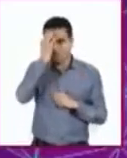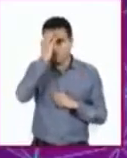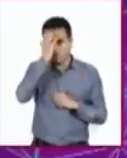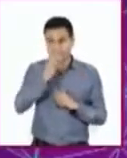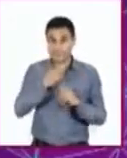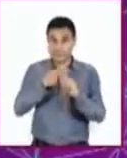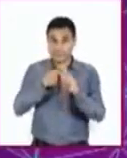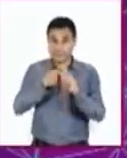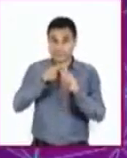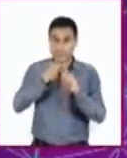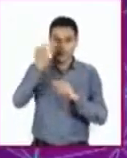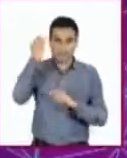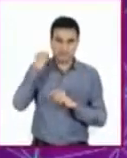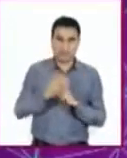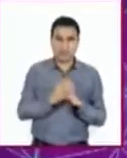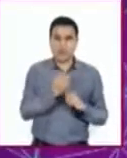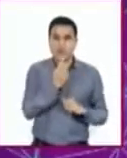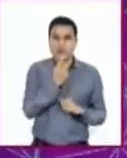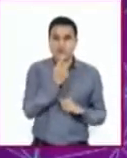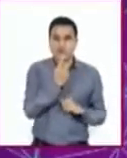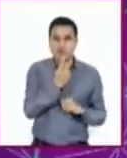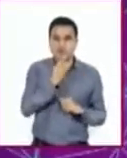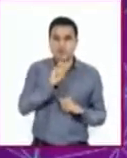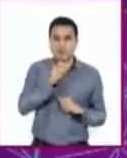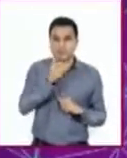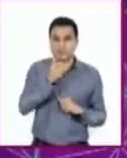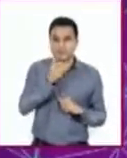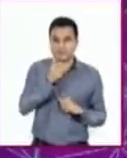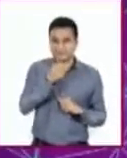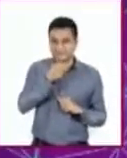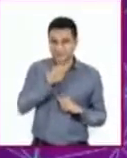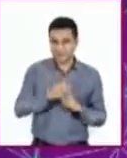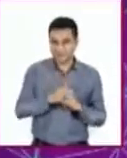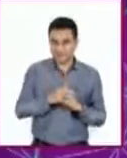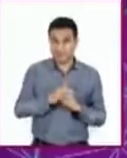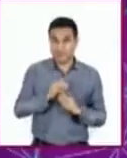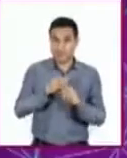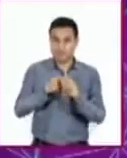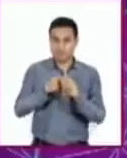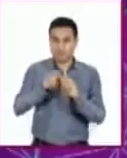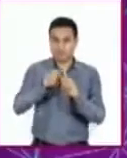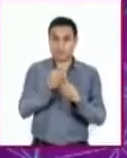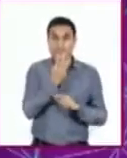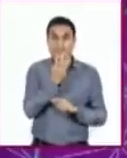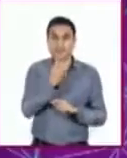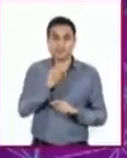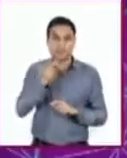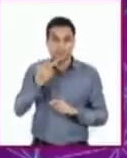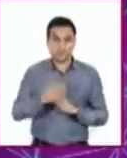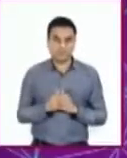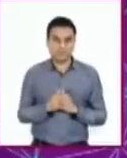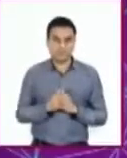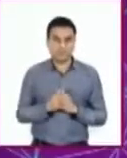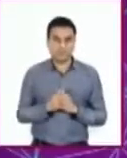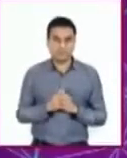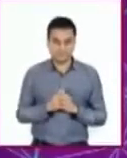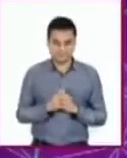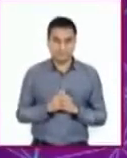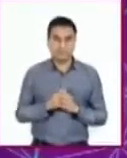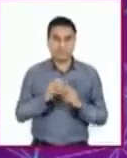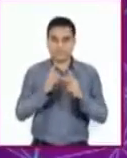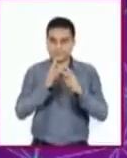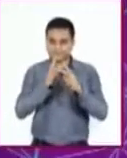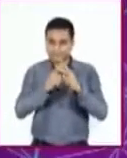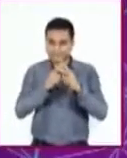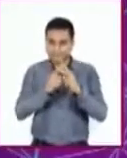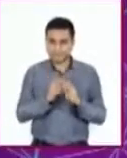temperatura era de 1.6 grados negativo y que subió a 3.8 grados. Así que la operación